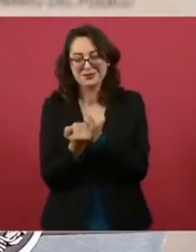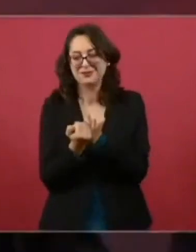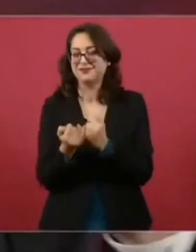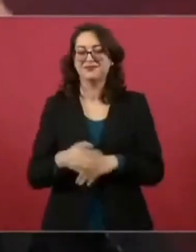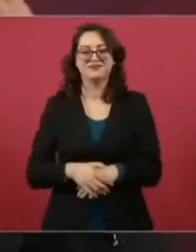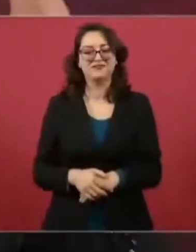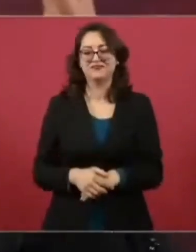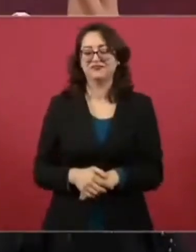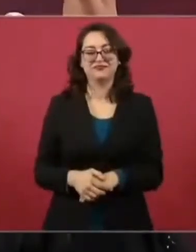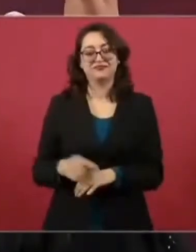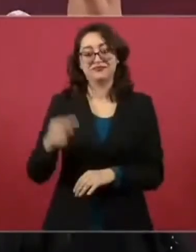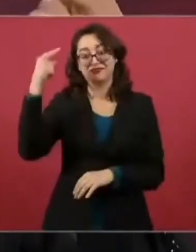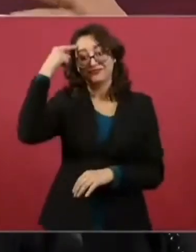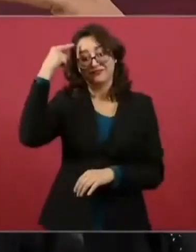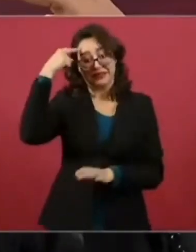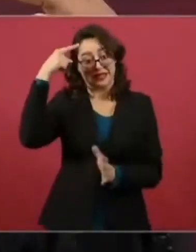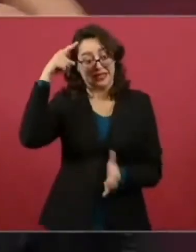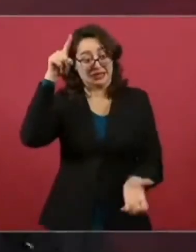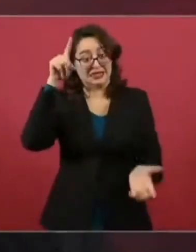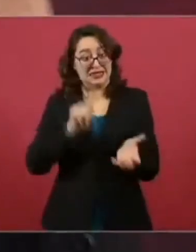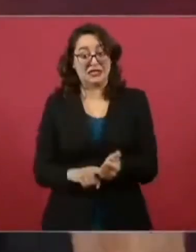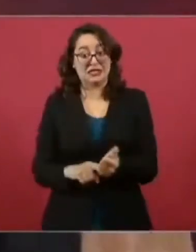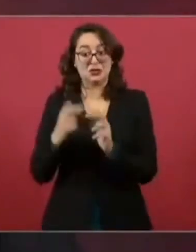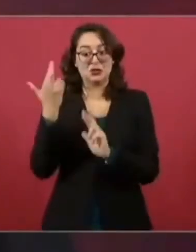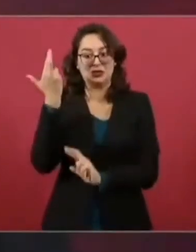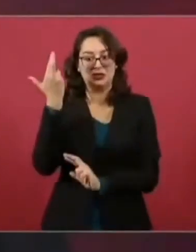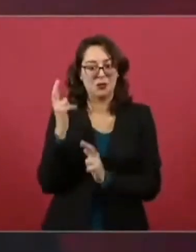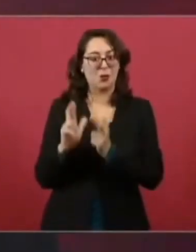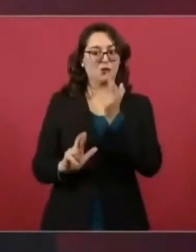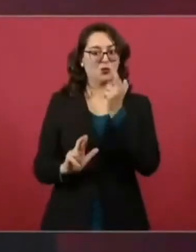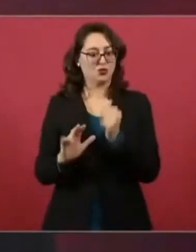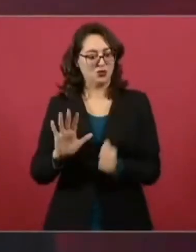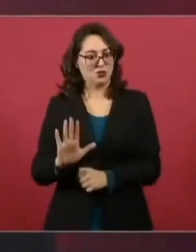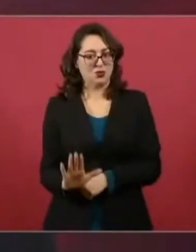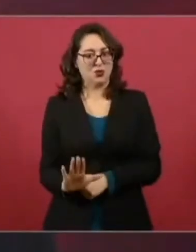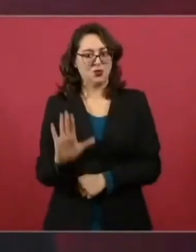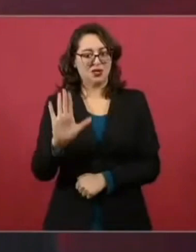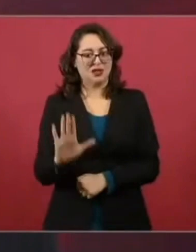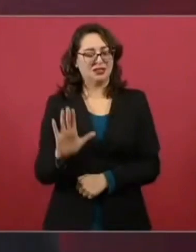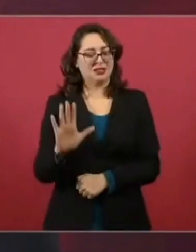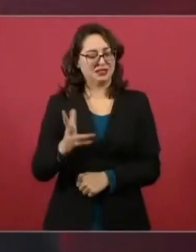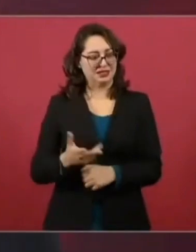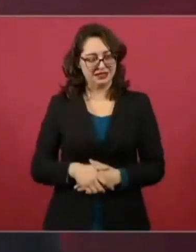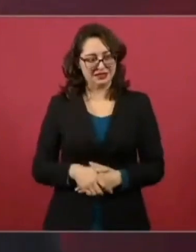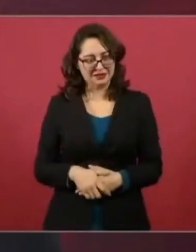Es mucho más que los cambios materiales.